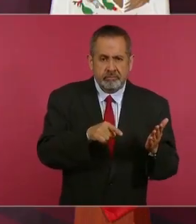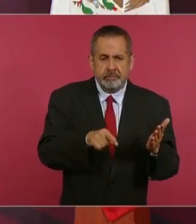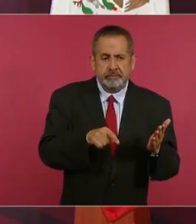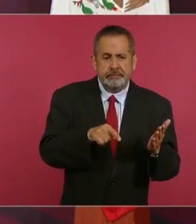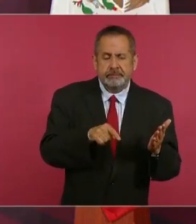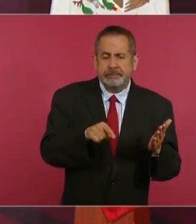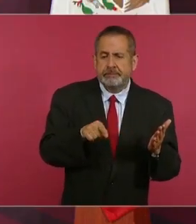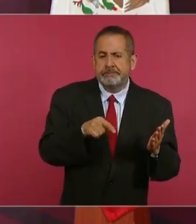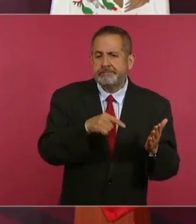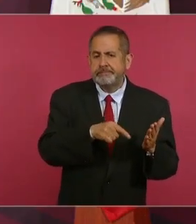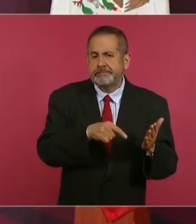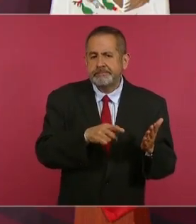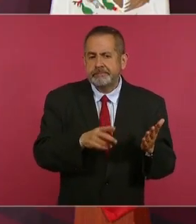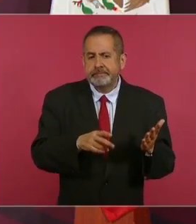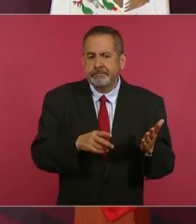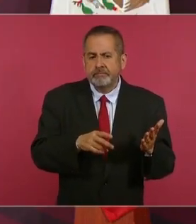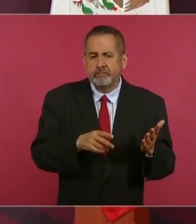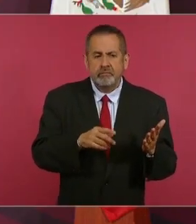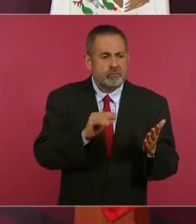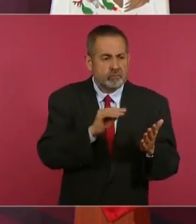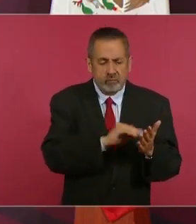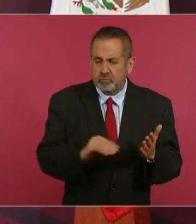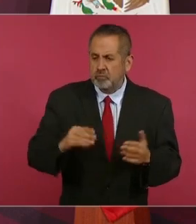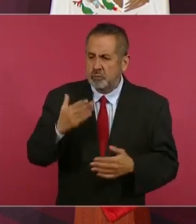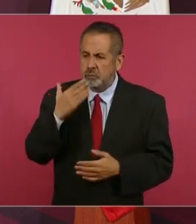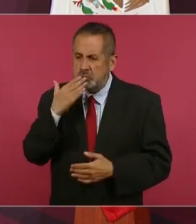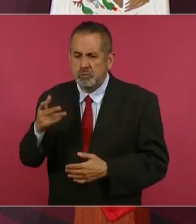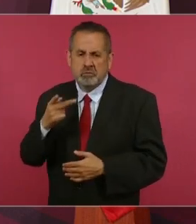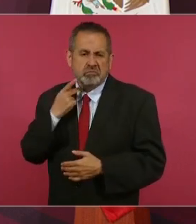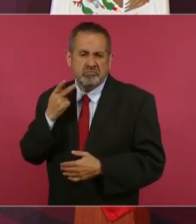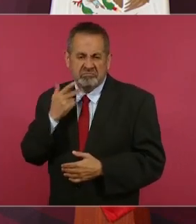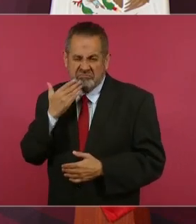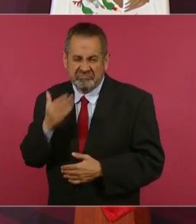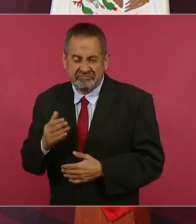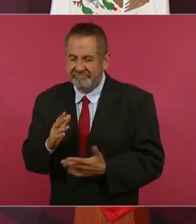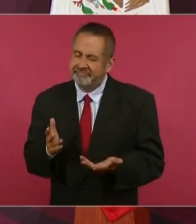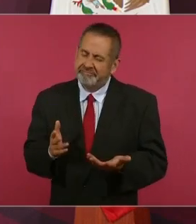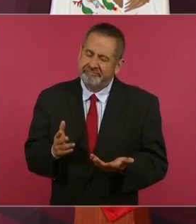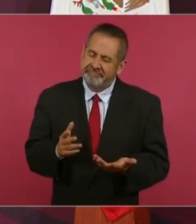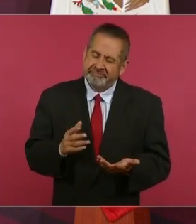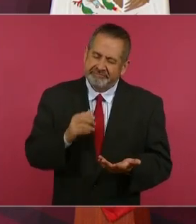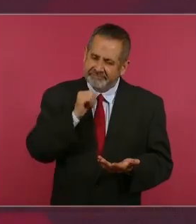necesariamente es un buen político,